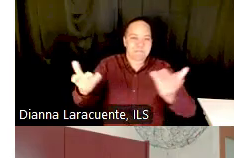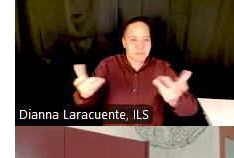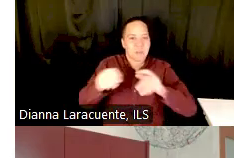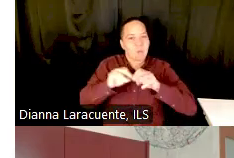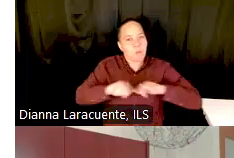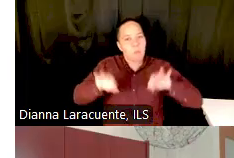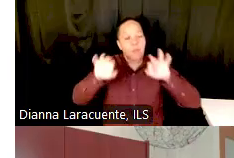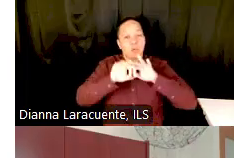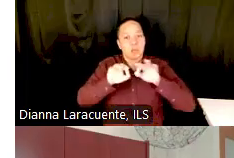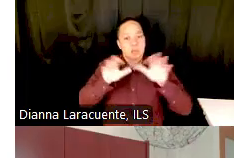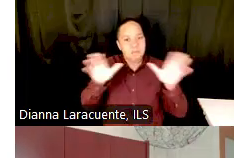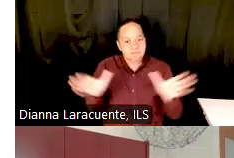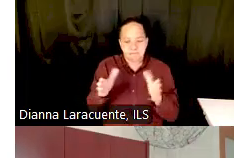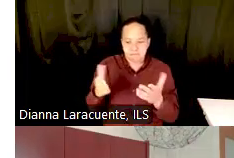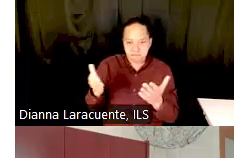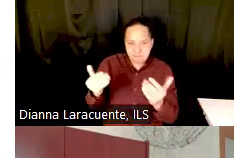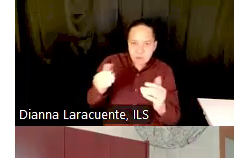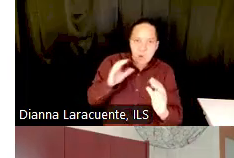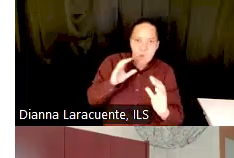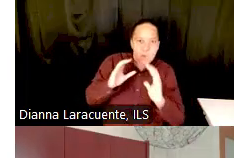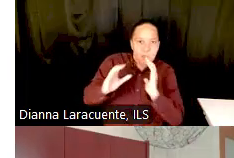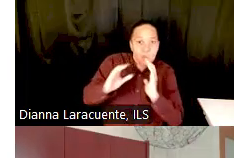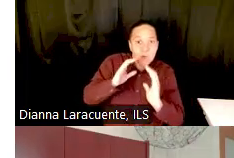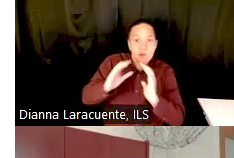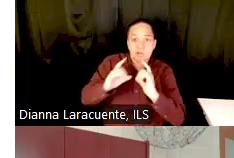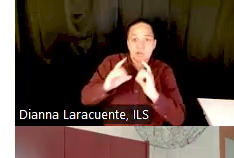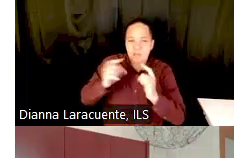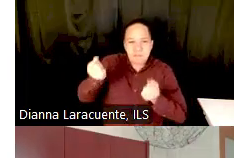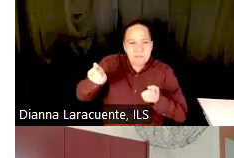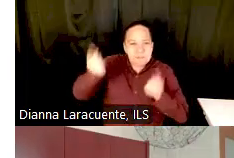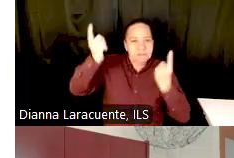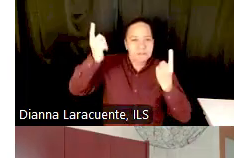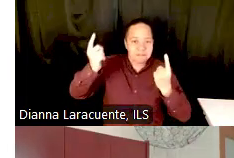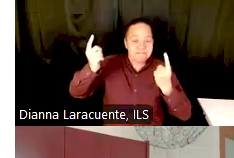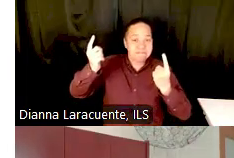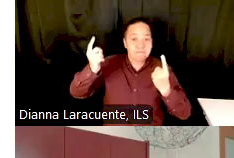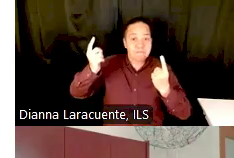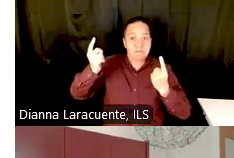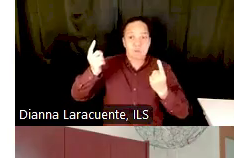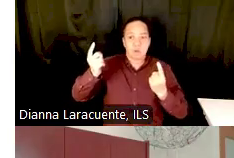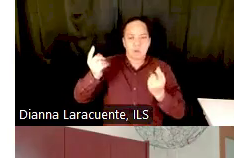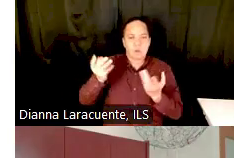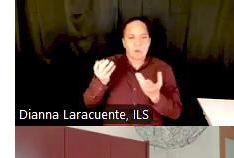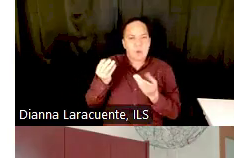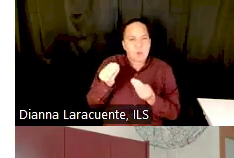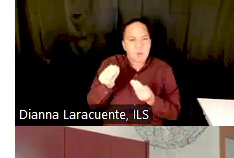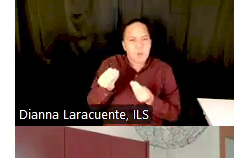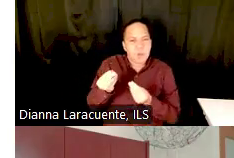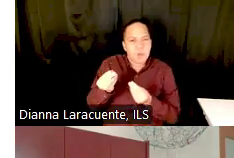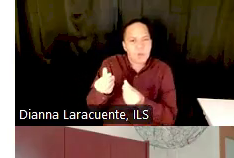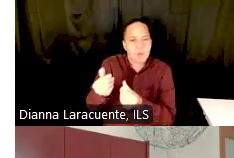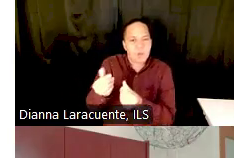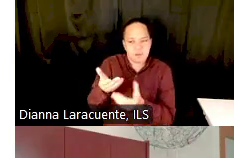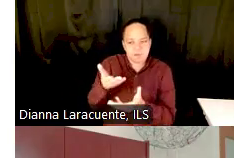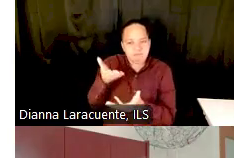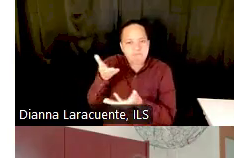importante fomentar la conversación, es importante la empatía, es importante cuán suave uno entra al